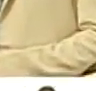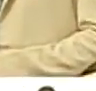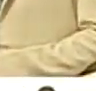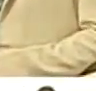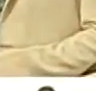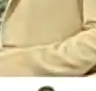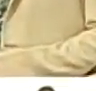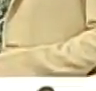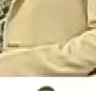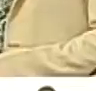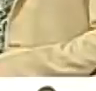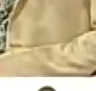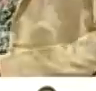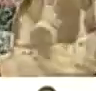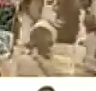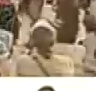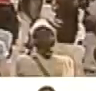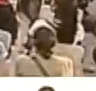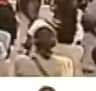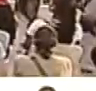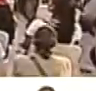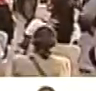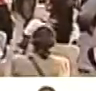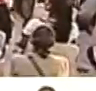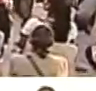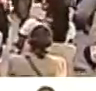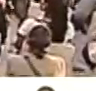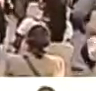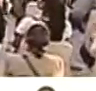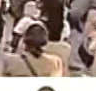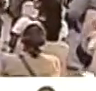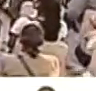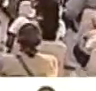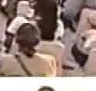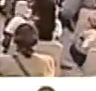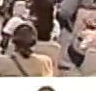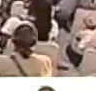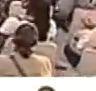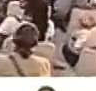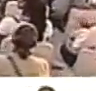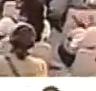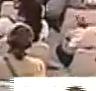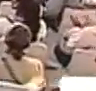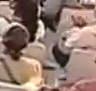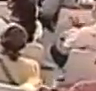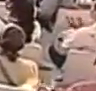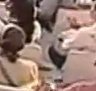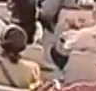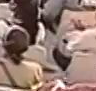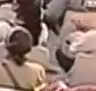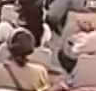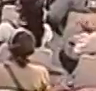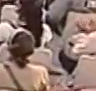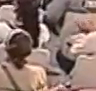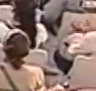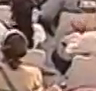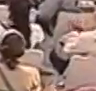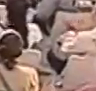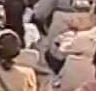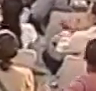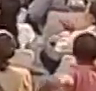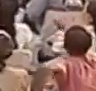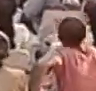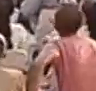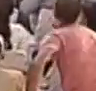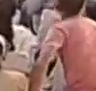Adelante, música. Muchas gracias, presidente. ¡Y que viva Venezuela! ¿Dónde están los venezolanos